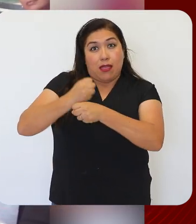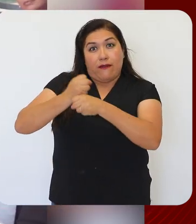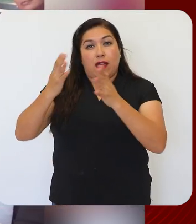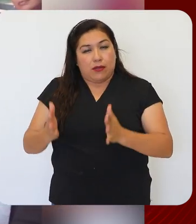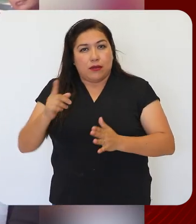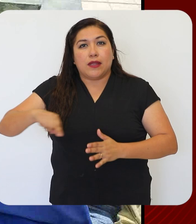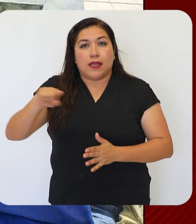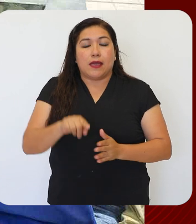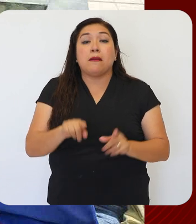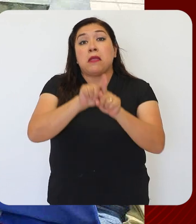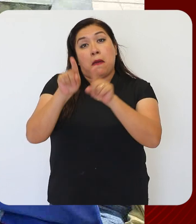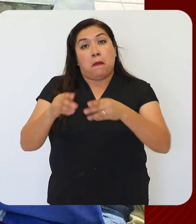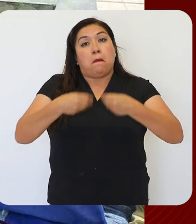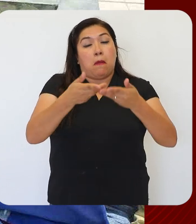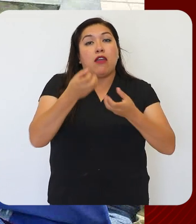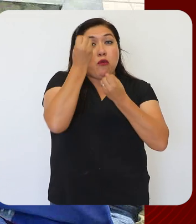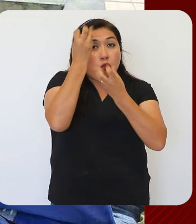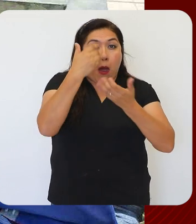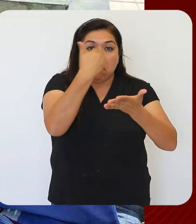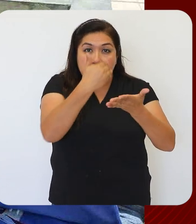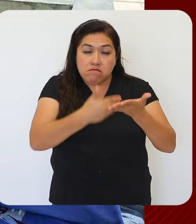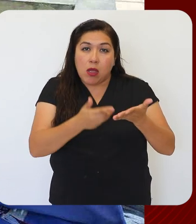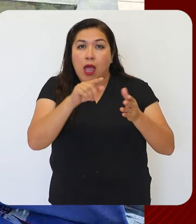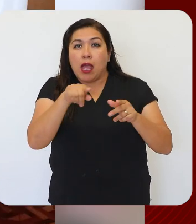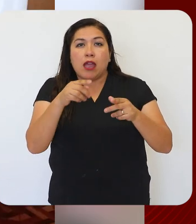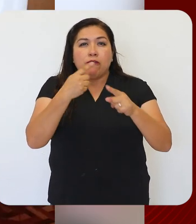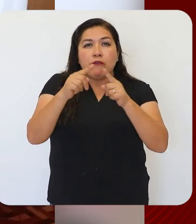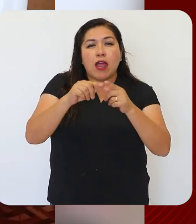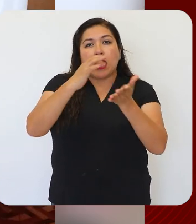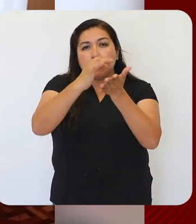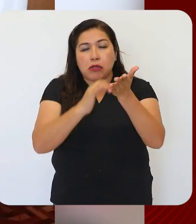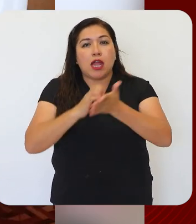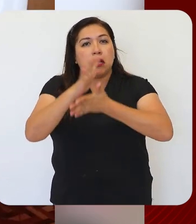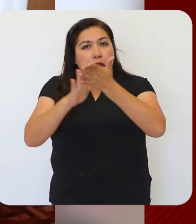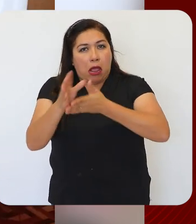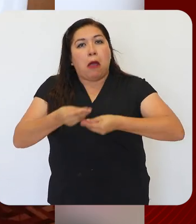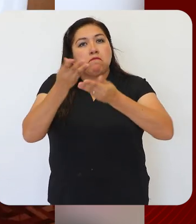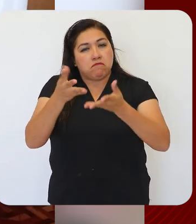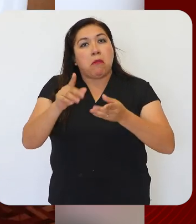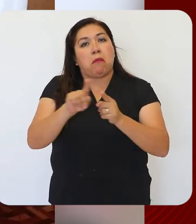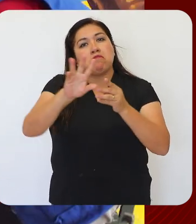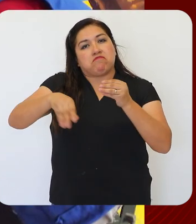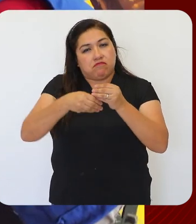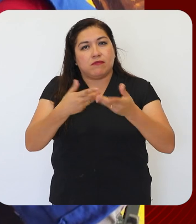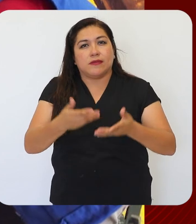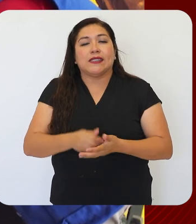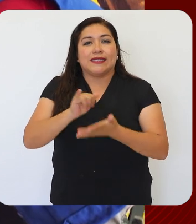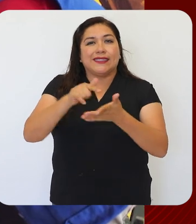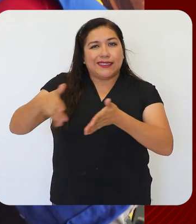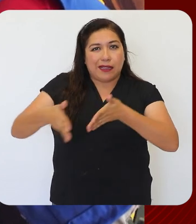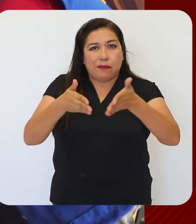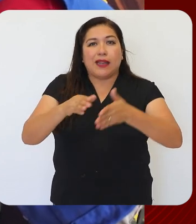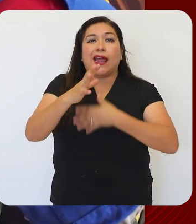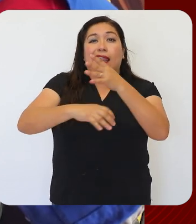más de 300 colaboradores. Además, ha implementado material informativo y didáctico en sistema braille y en lengua de señas